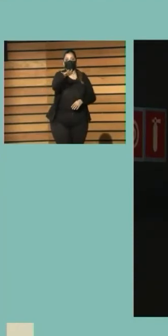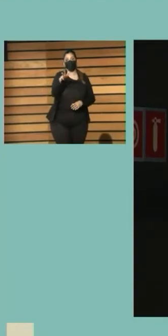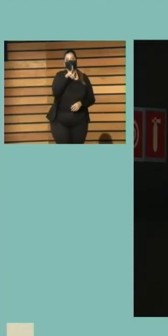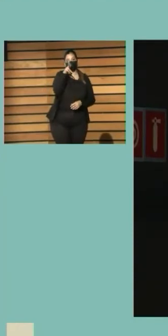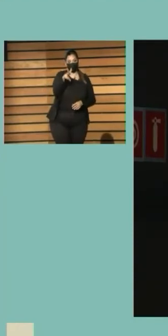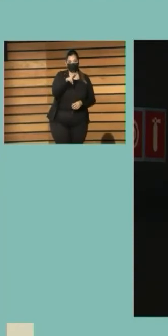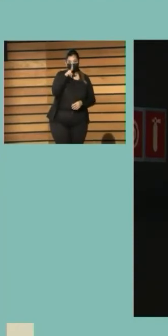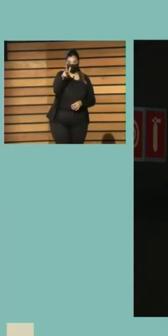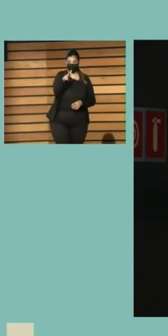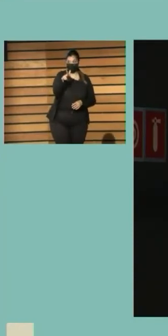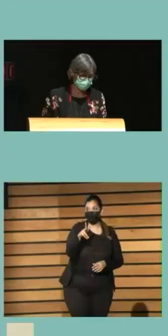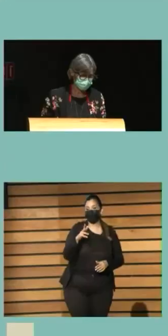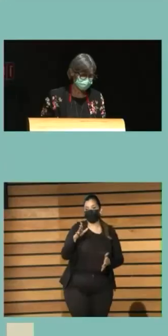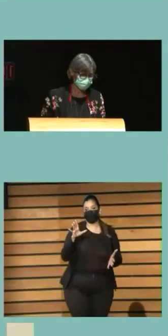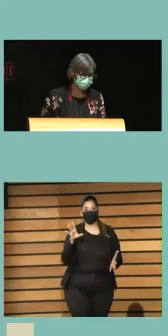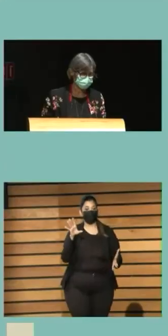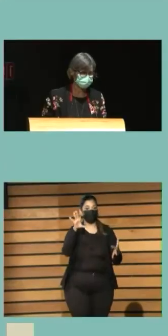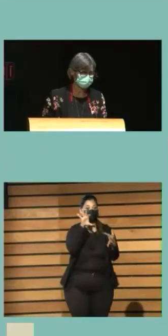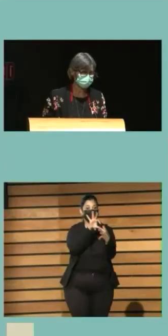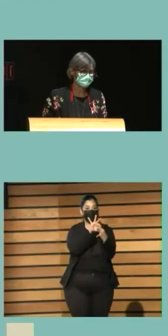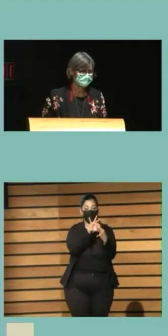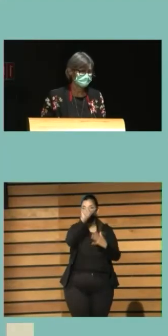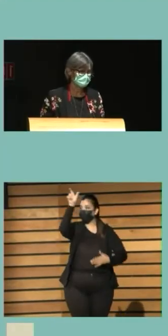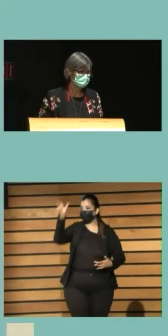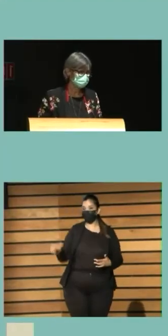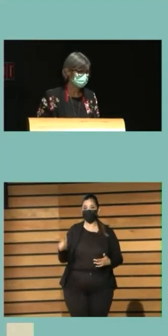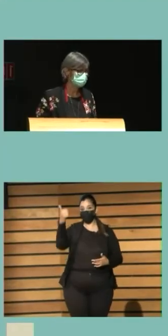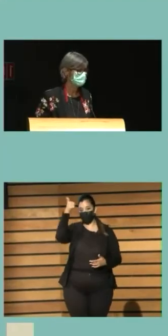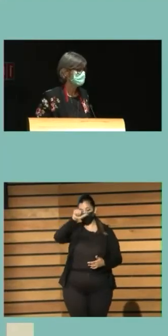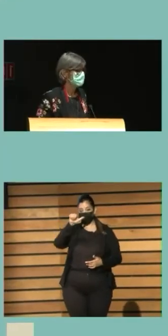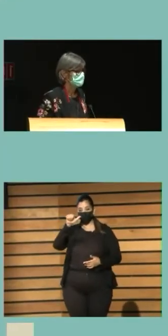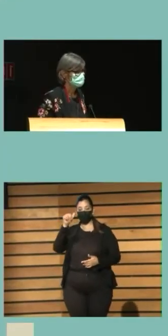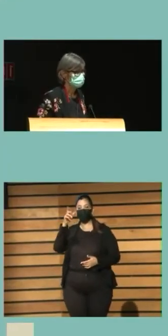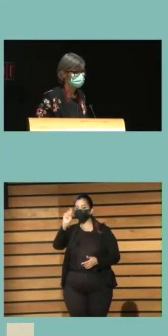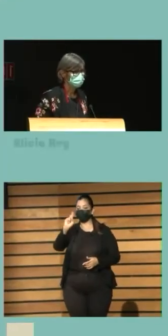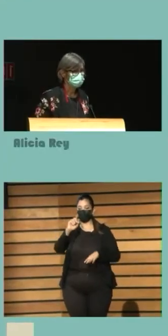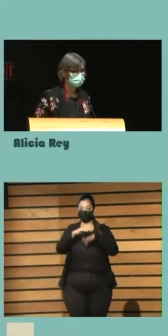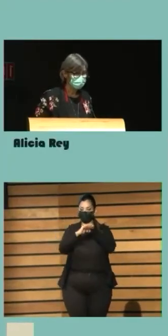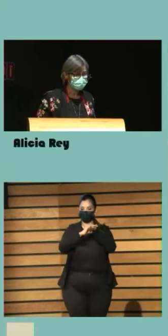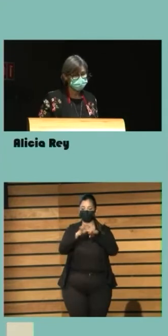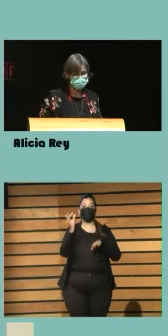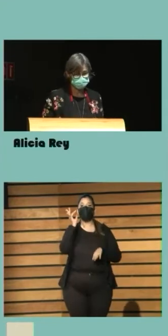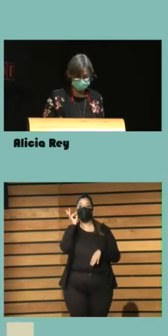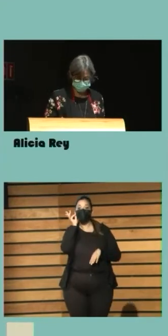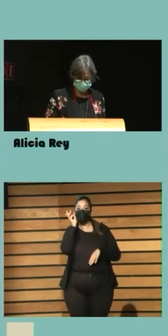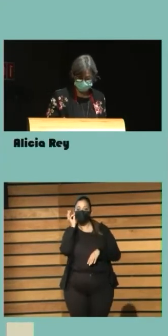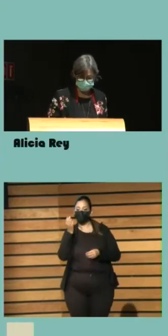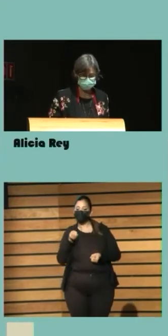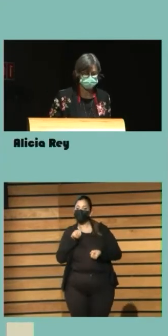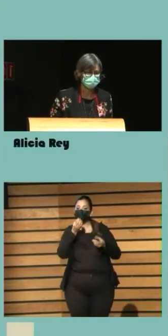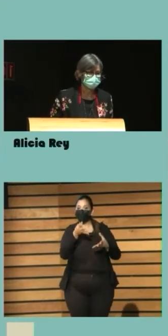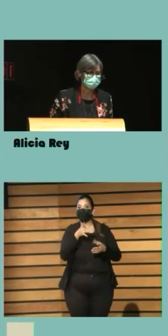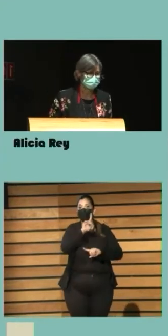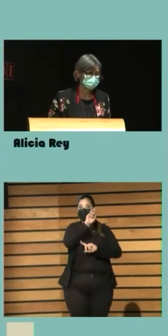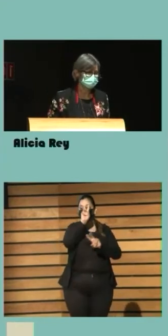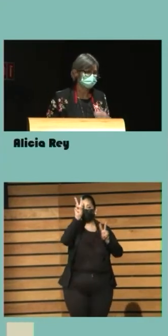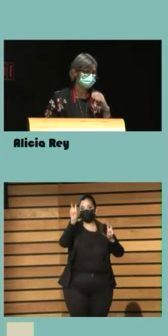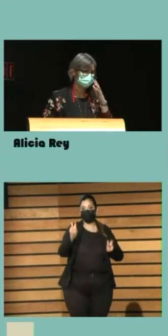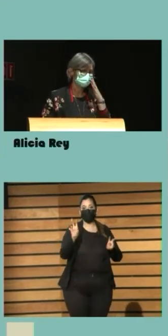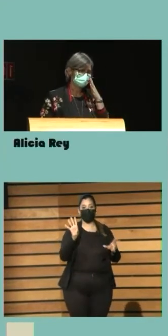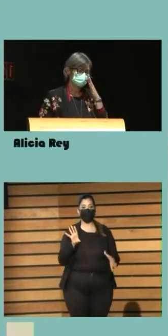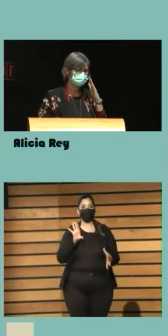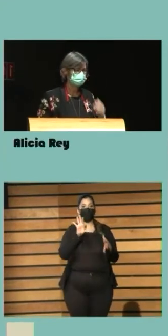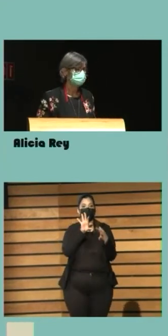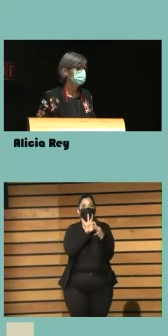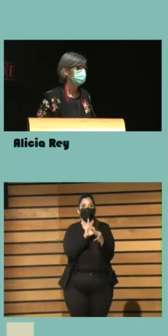con la pregunta que lanzaba Alicia sobre cómo establecemos esas alianzas en